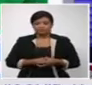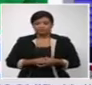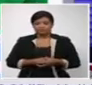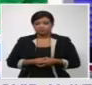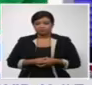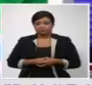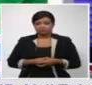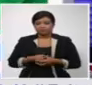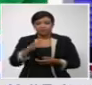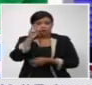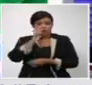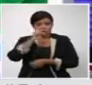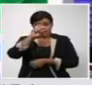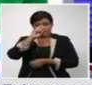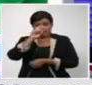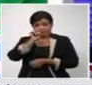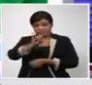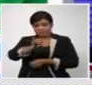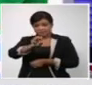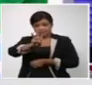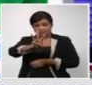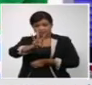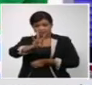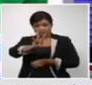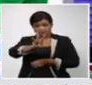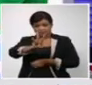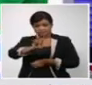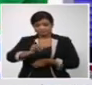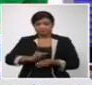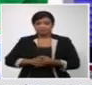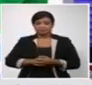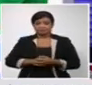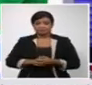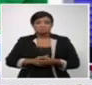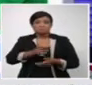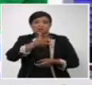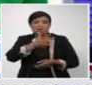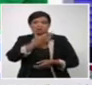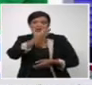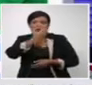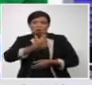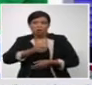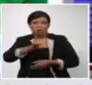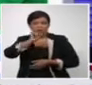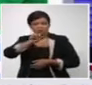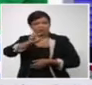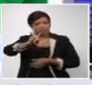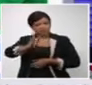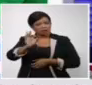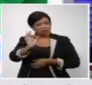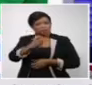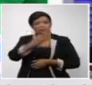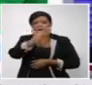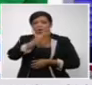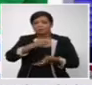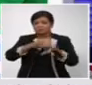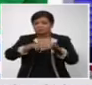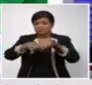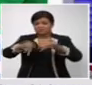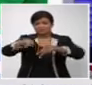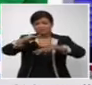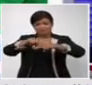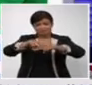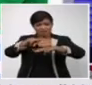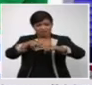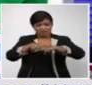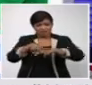63 años de edad, pudiéramos decir que relativamente joven, de aquí de la provincia de La Habana,